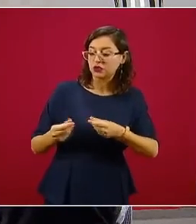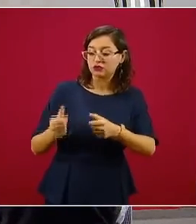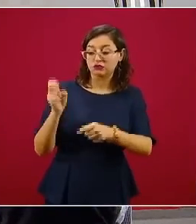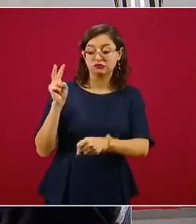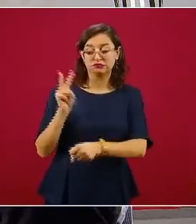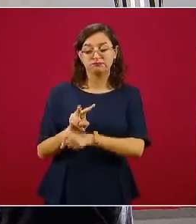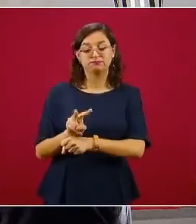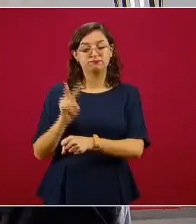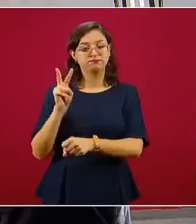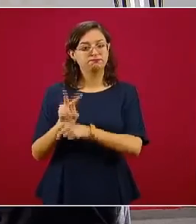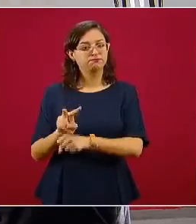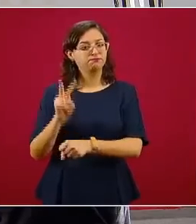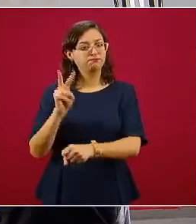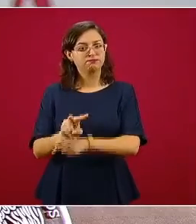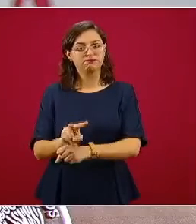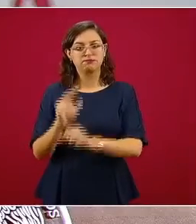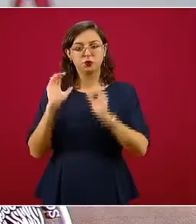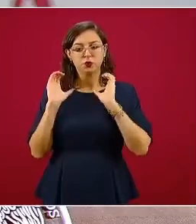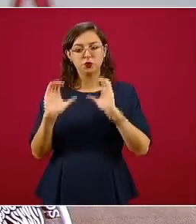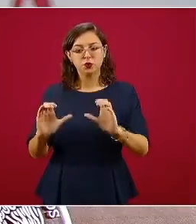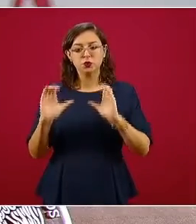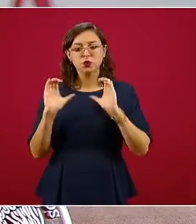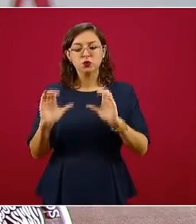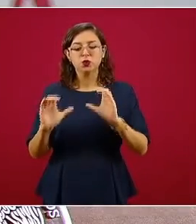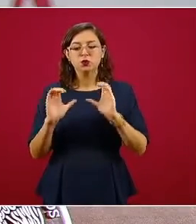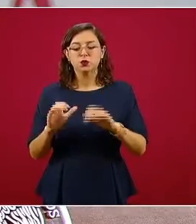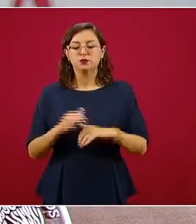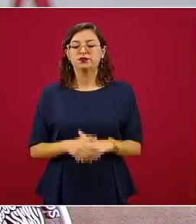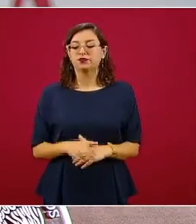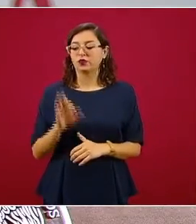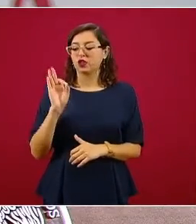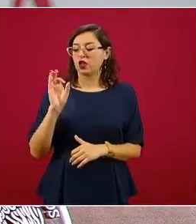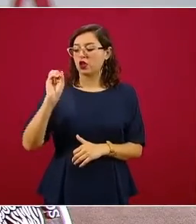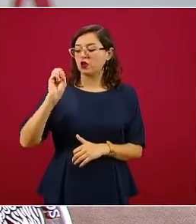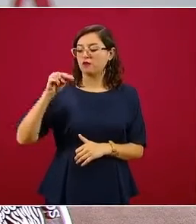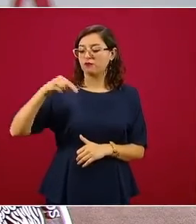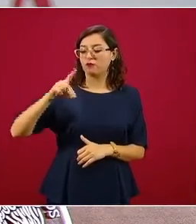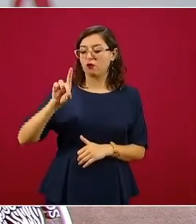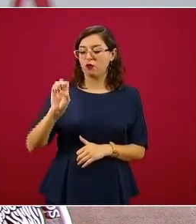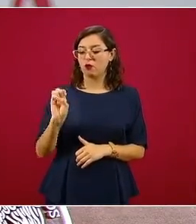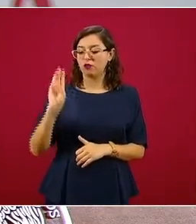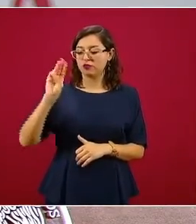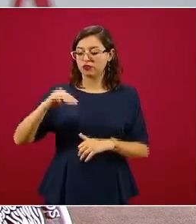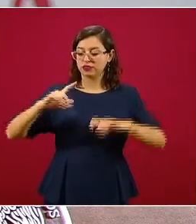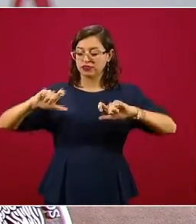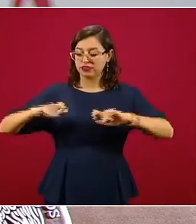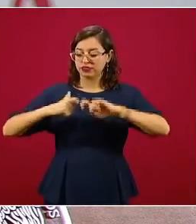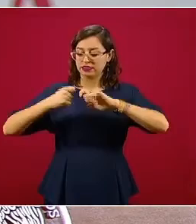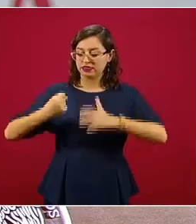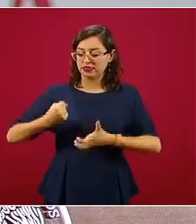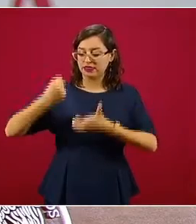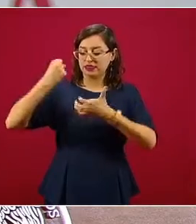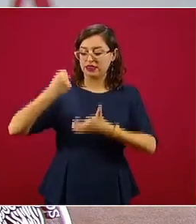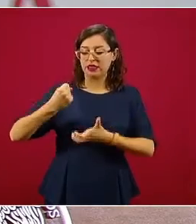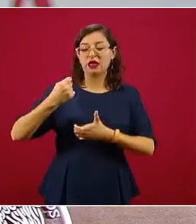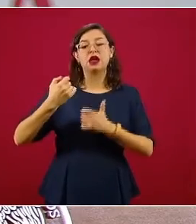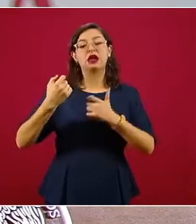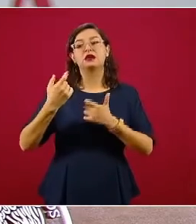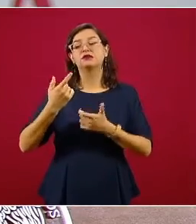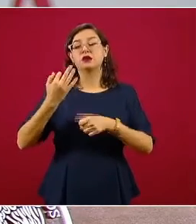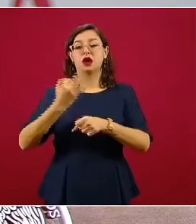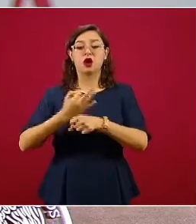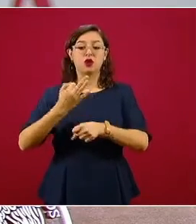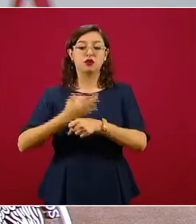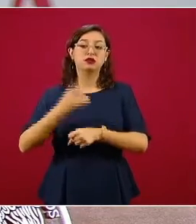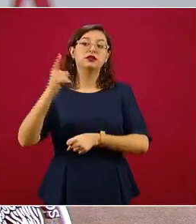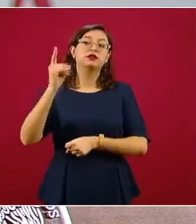presupuesto público. El Fonden, que está ahora a revisión junto con otros